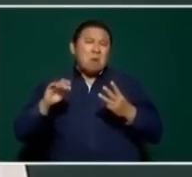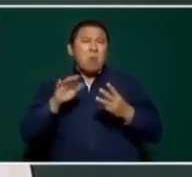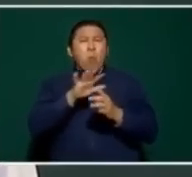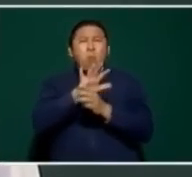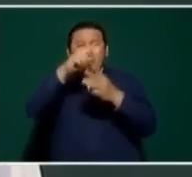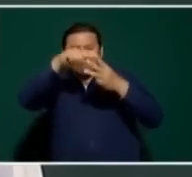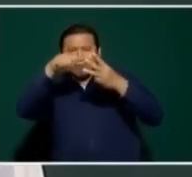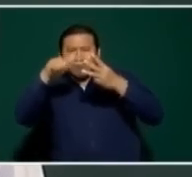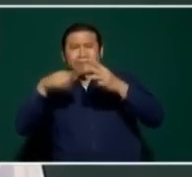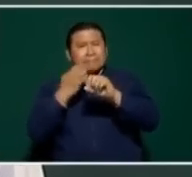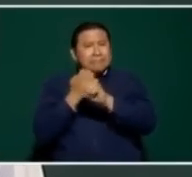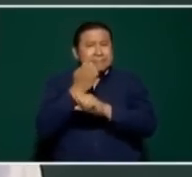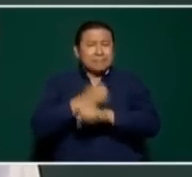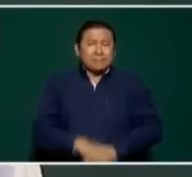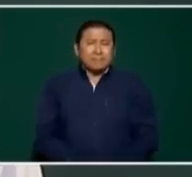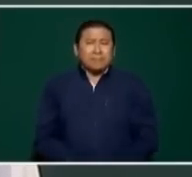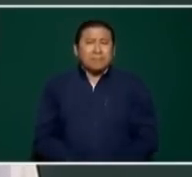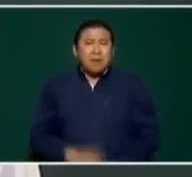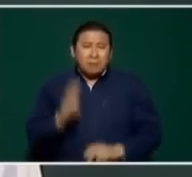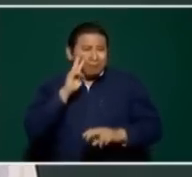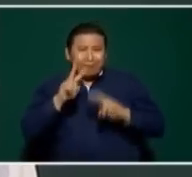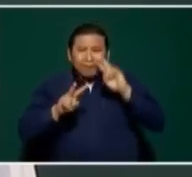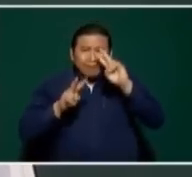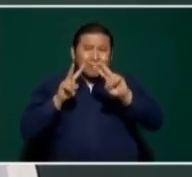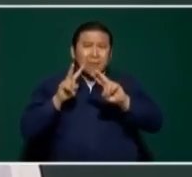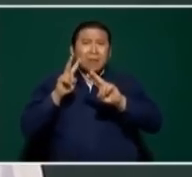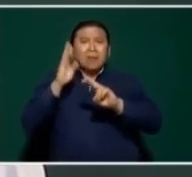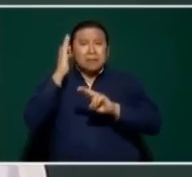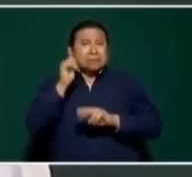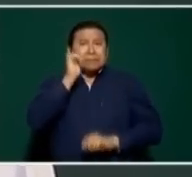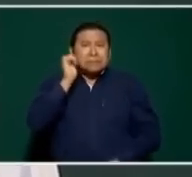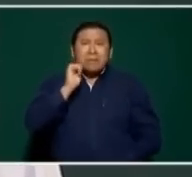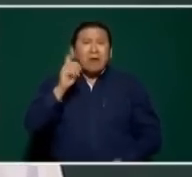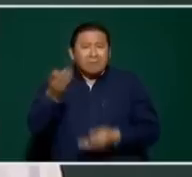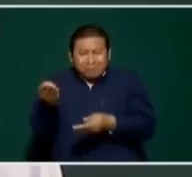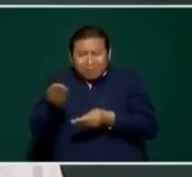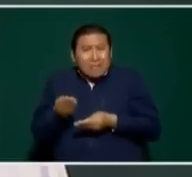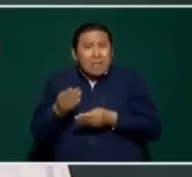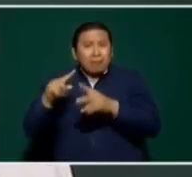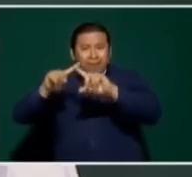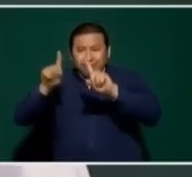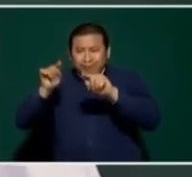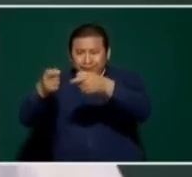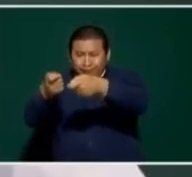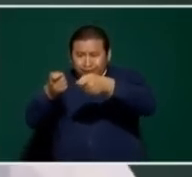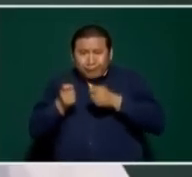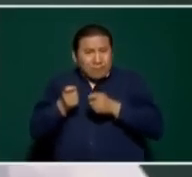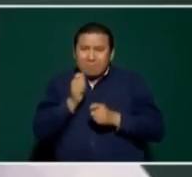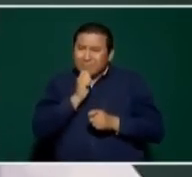cuáles estados, porque lo veo todo el tiempo. No me entregan una tarjeta